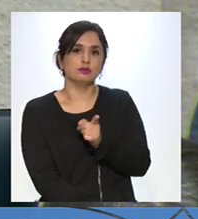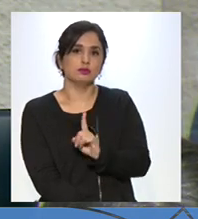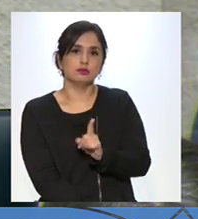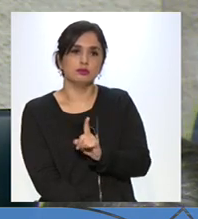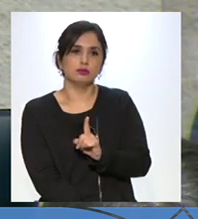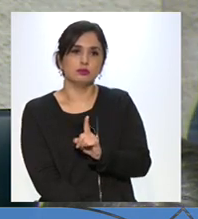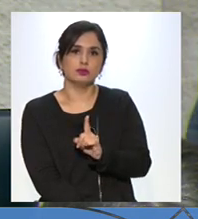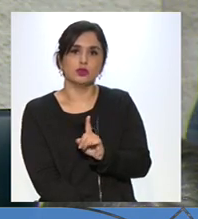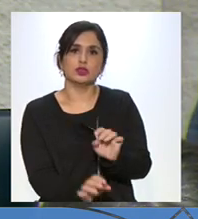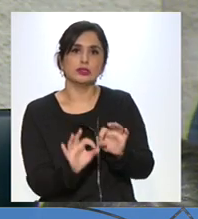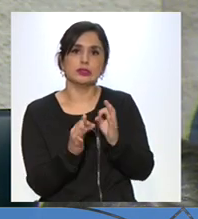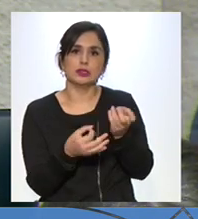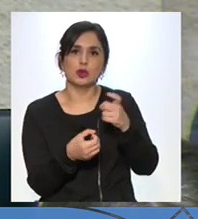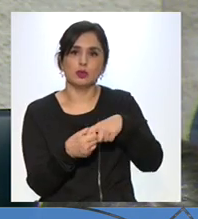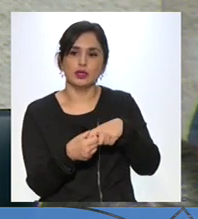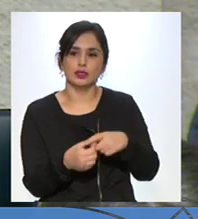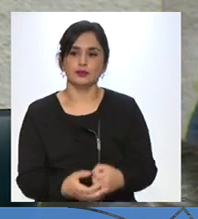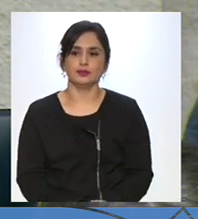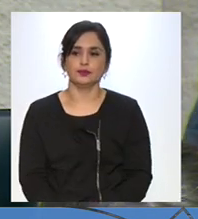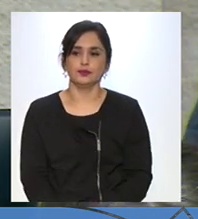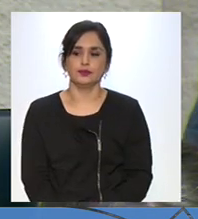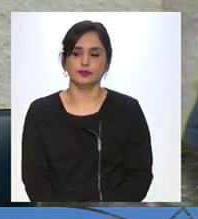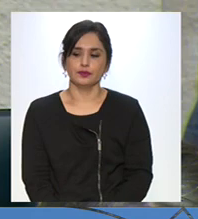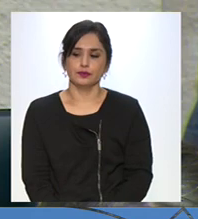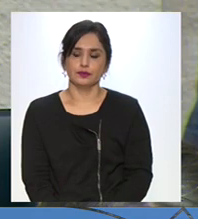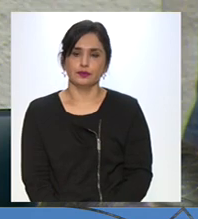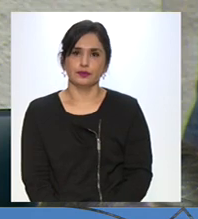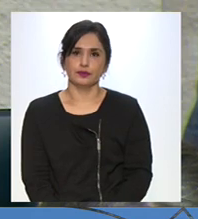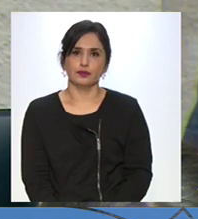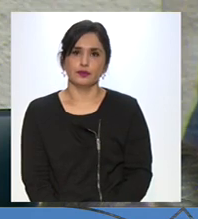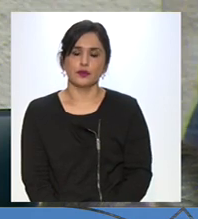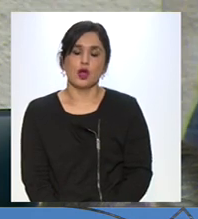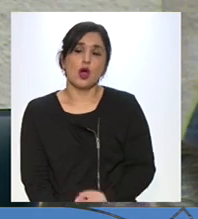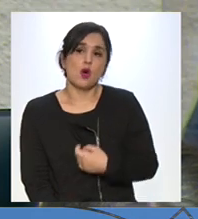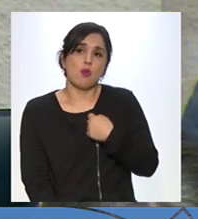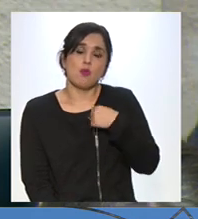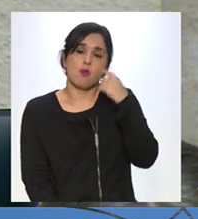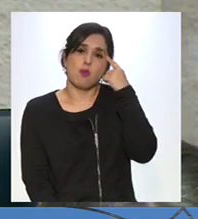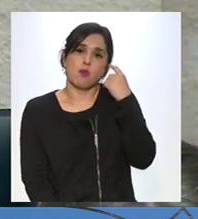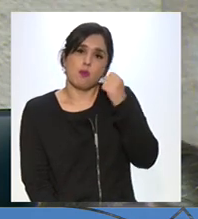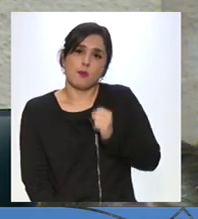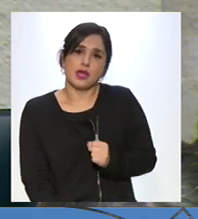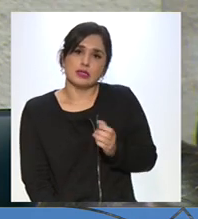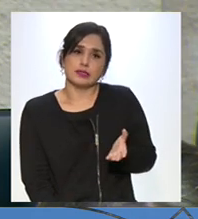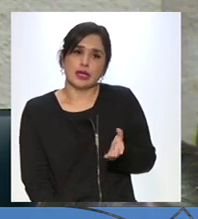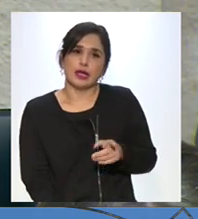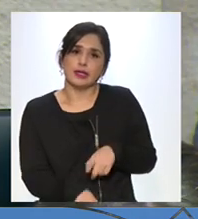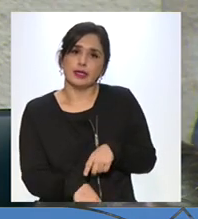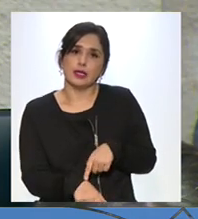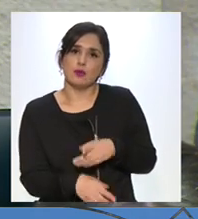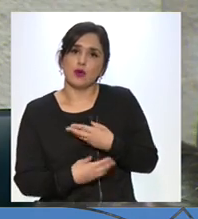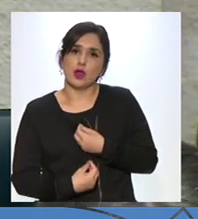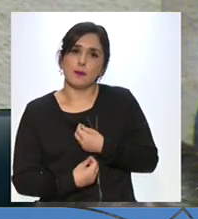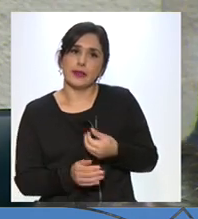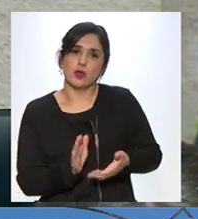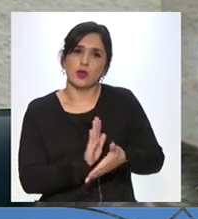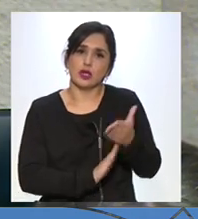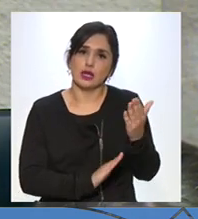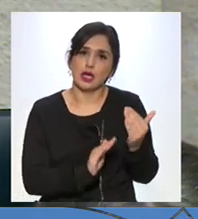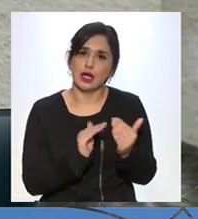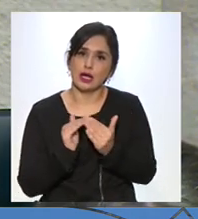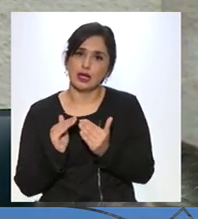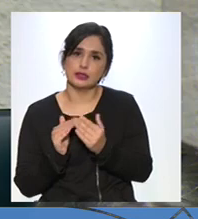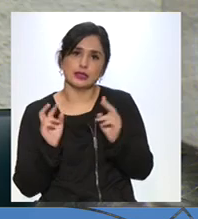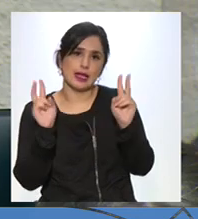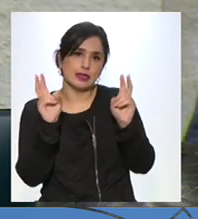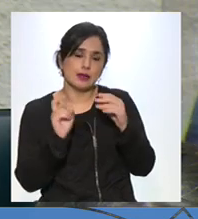no se llenan. Uno pudiera decir y esperar que sea un efecto transitorio, que la gente todavía tiene miedo de dejar sus casas, que está todo el